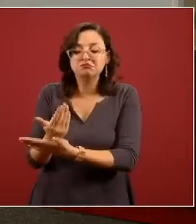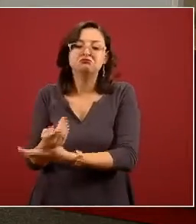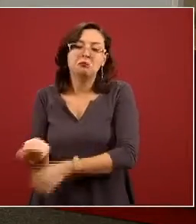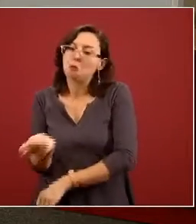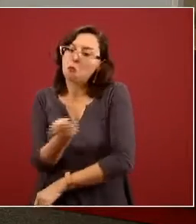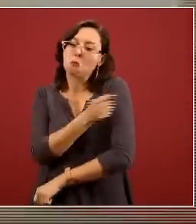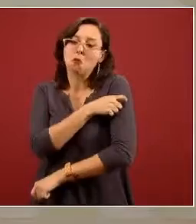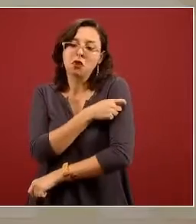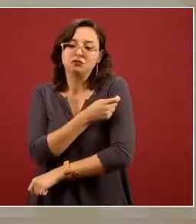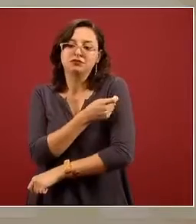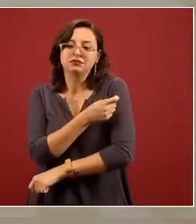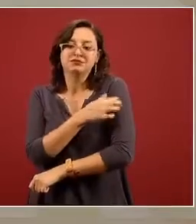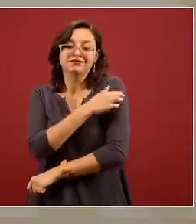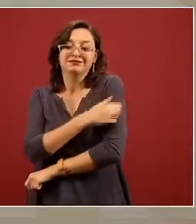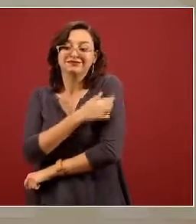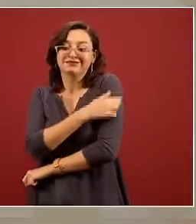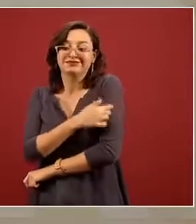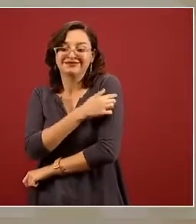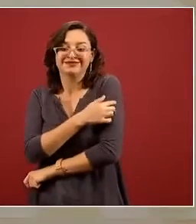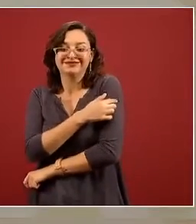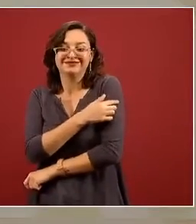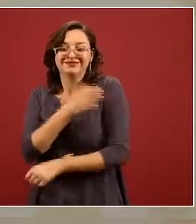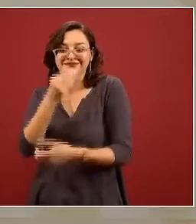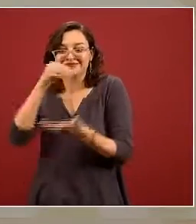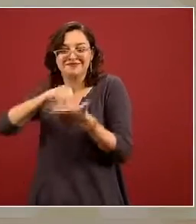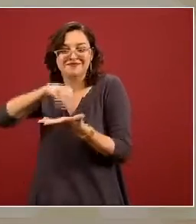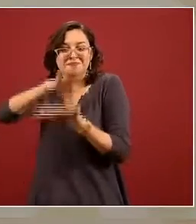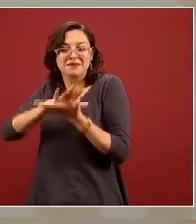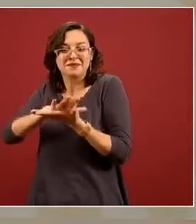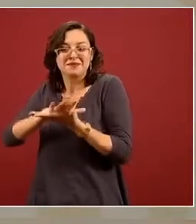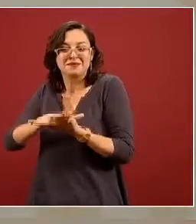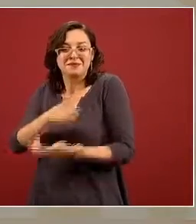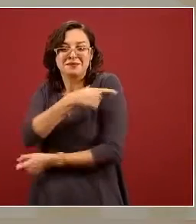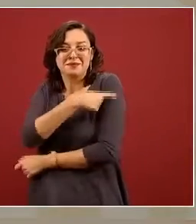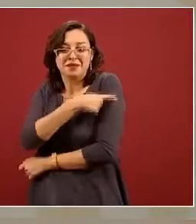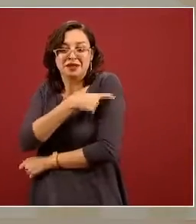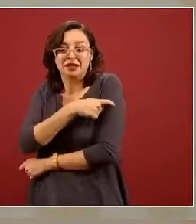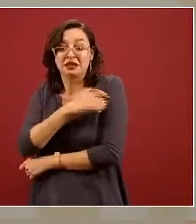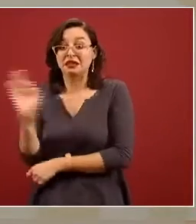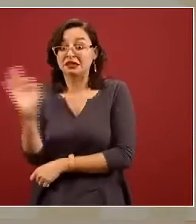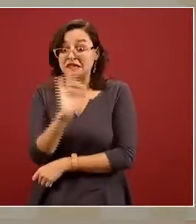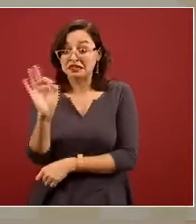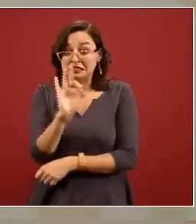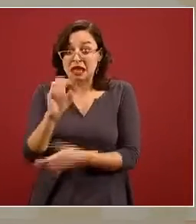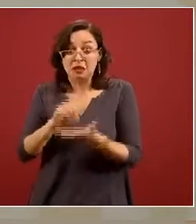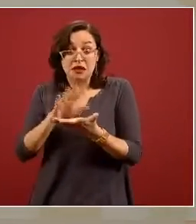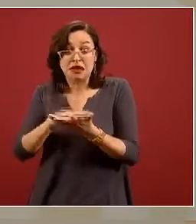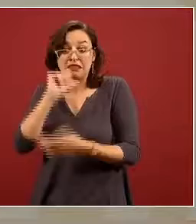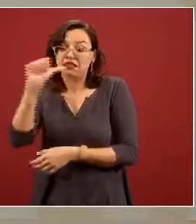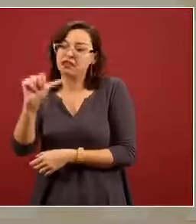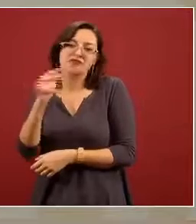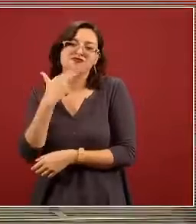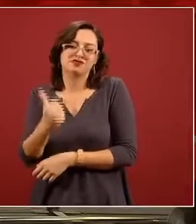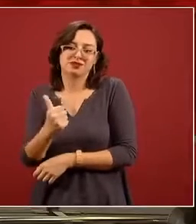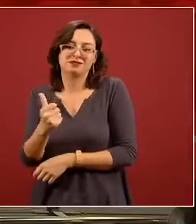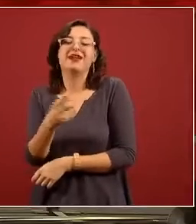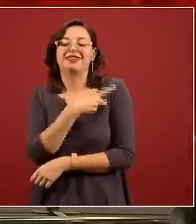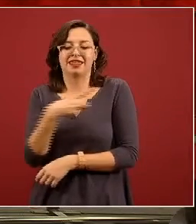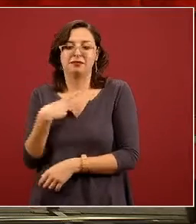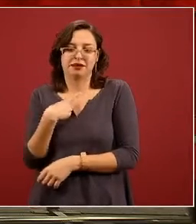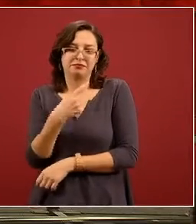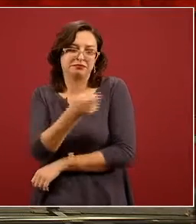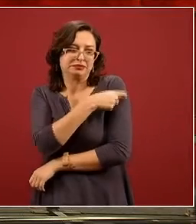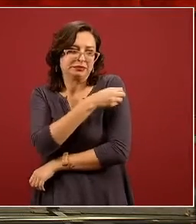prácticamente, deja una cicatriz, debe dejar cicatriz, si no deja cicatriz quiere decir que no hizo una reacción apropiada. Ya ha habido mucho debate sobre